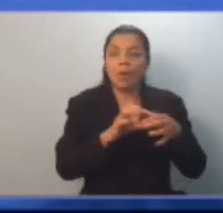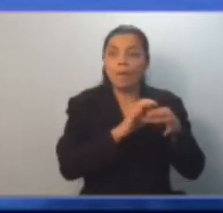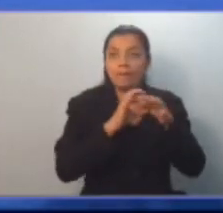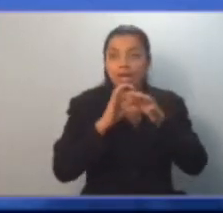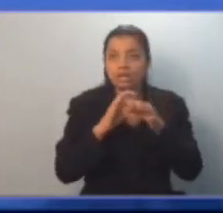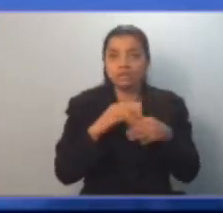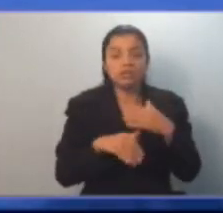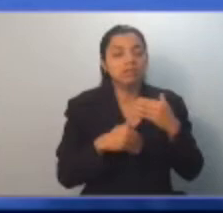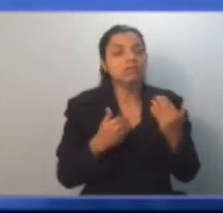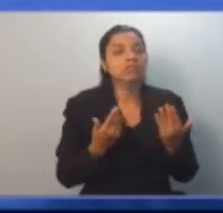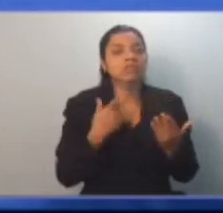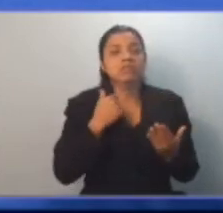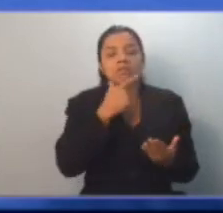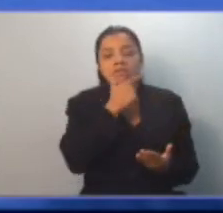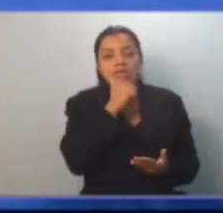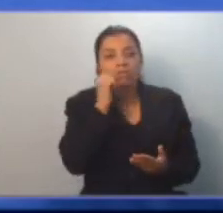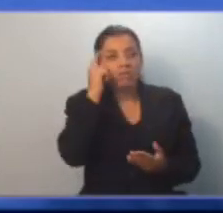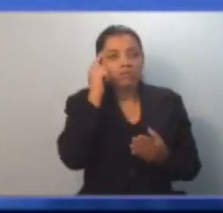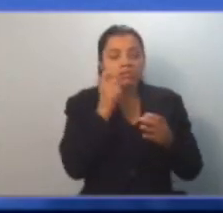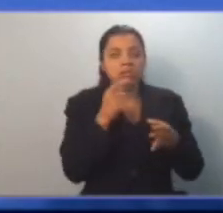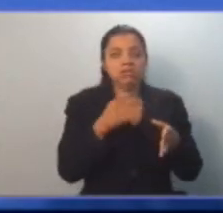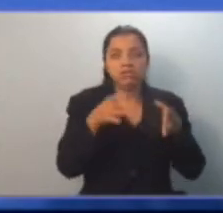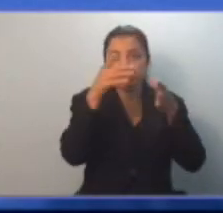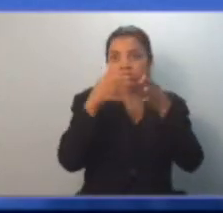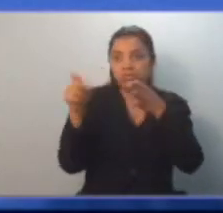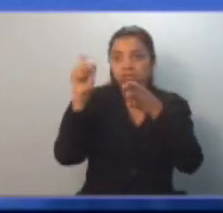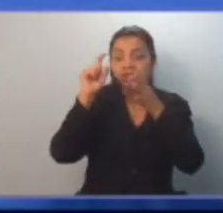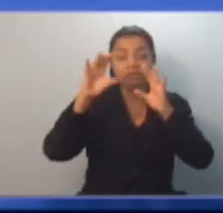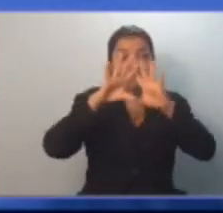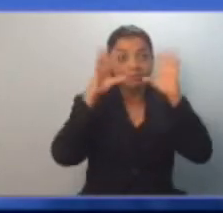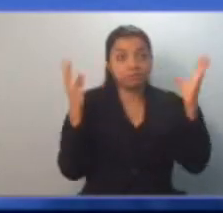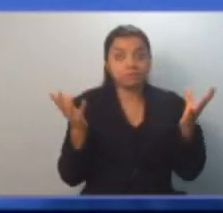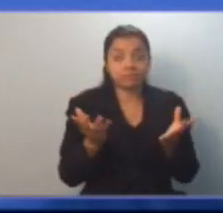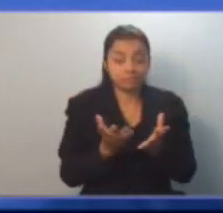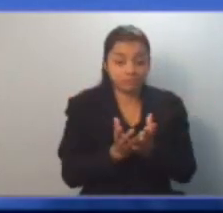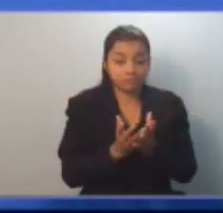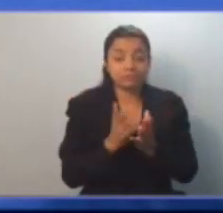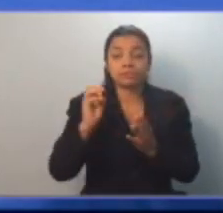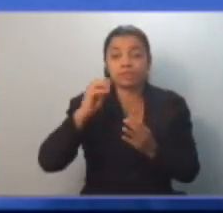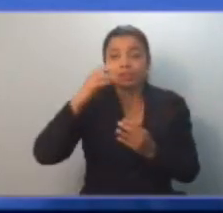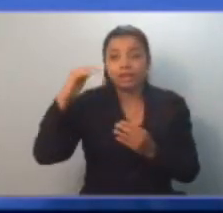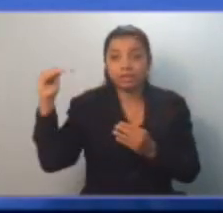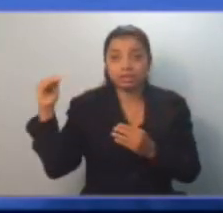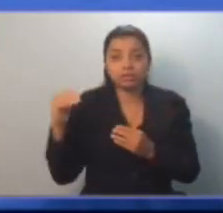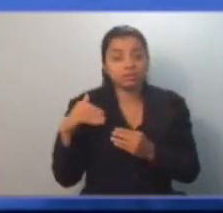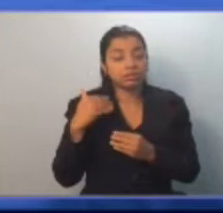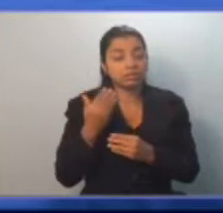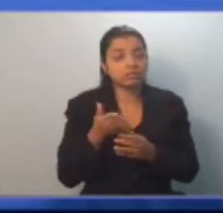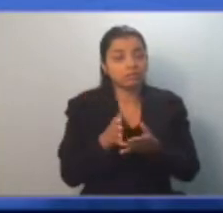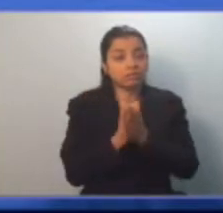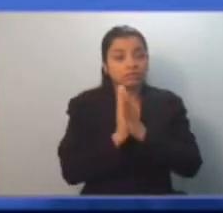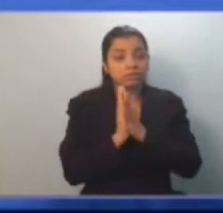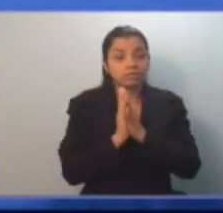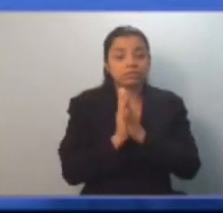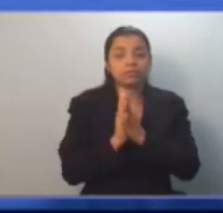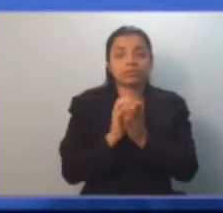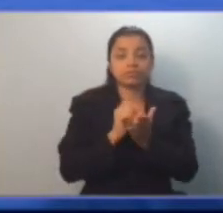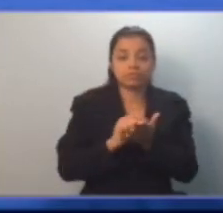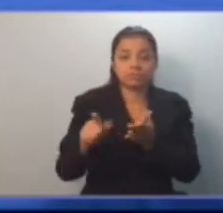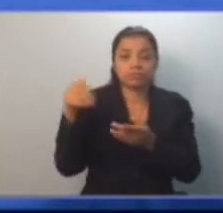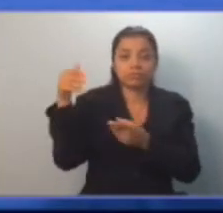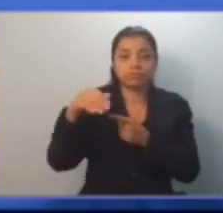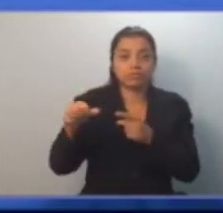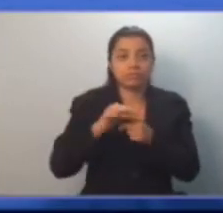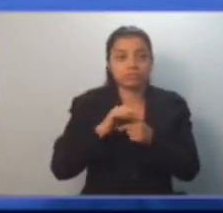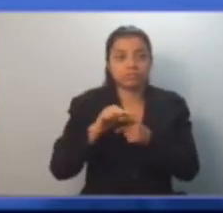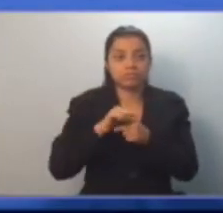intercambio interinstitucional, internacional y nacional, donde podríamos pedir que de la Escuela de Capacitación de